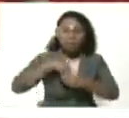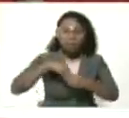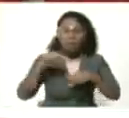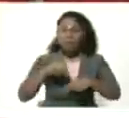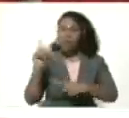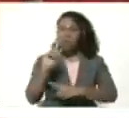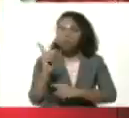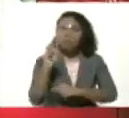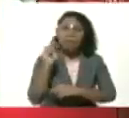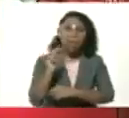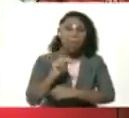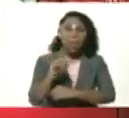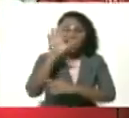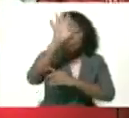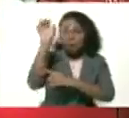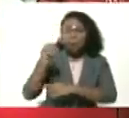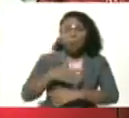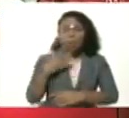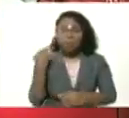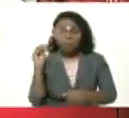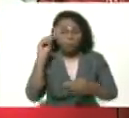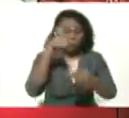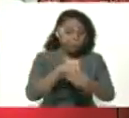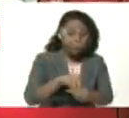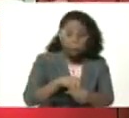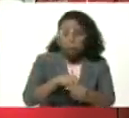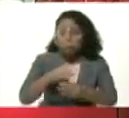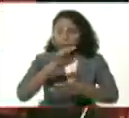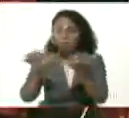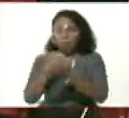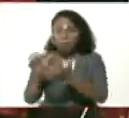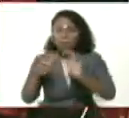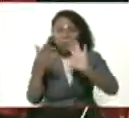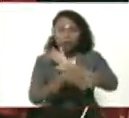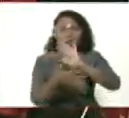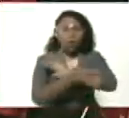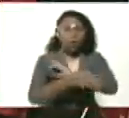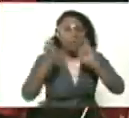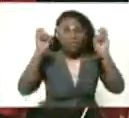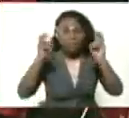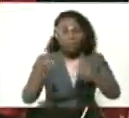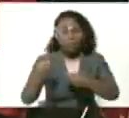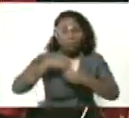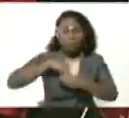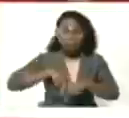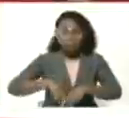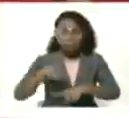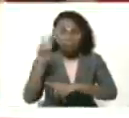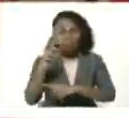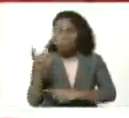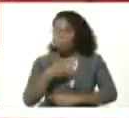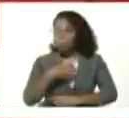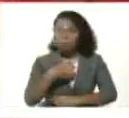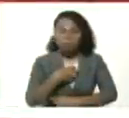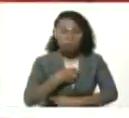país. Ningún país puede venir para acá a meterse en los asuntos internos de Venezuela. a creer que puede